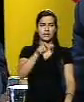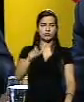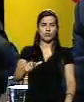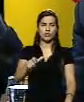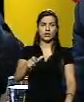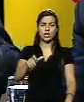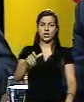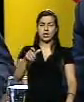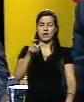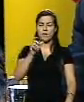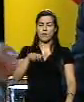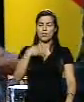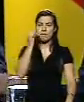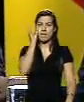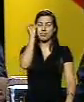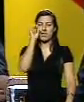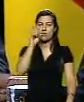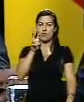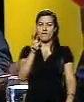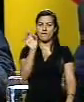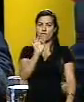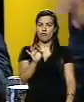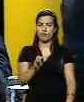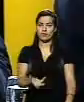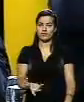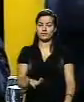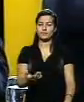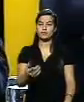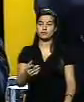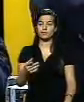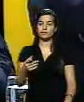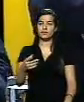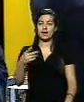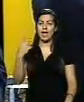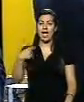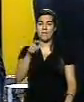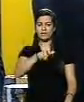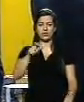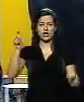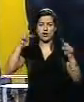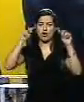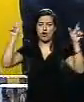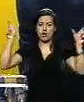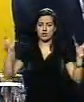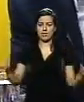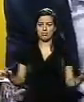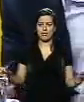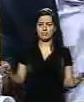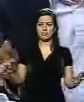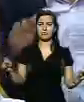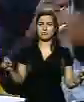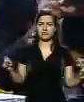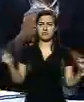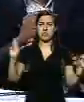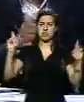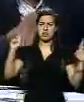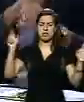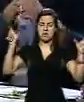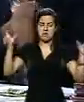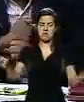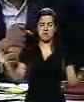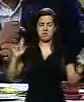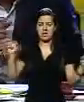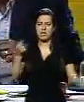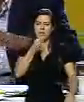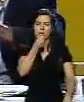pueblo, se inventa para comunicarse. Hay unos compatriotas que ponen unas cornetas de las escaleras y entonces se ponen en un